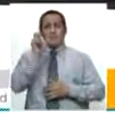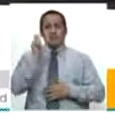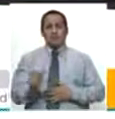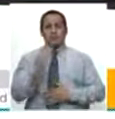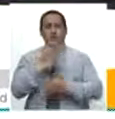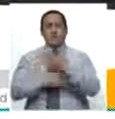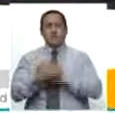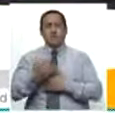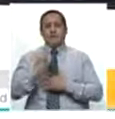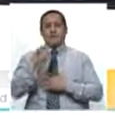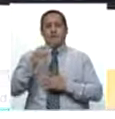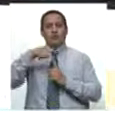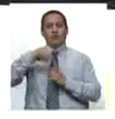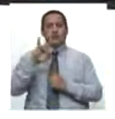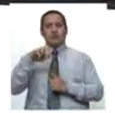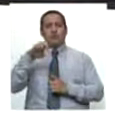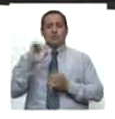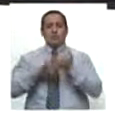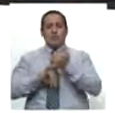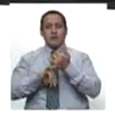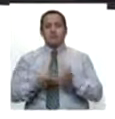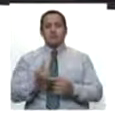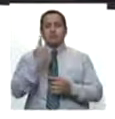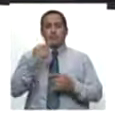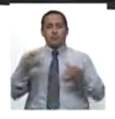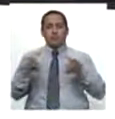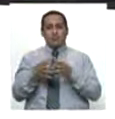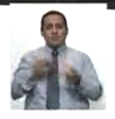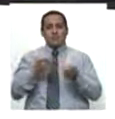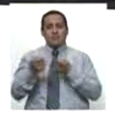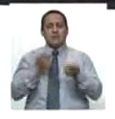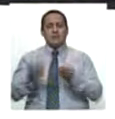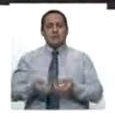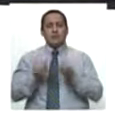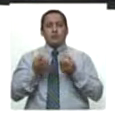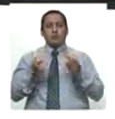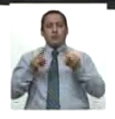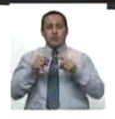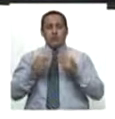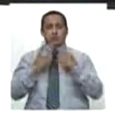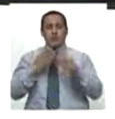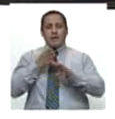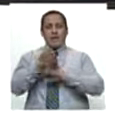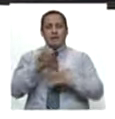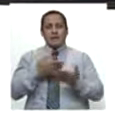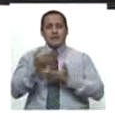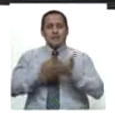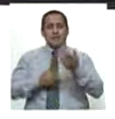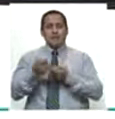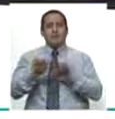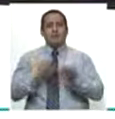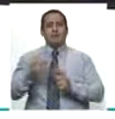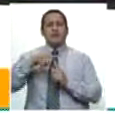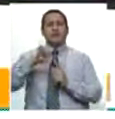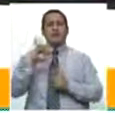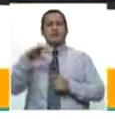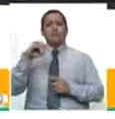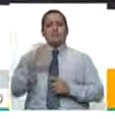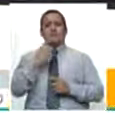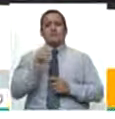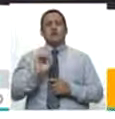las personas con discapacidad son los TUPAS, los textos únicos de procedimientos administrativos. Porque cuando uno va a una mendanilla y va a tramitar, dice, pero el TUPAS